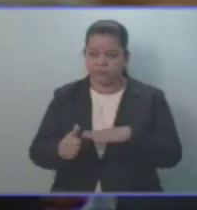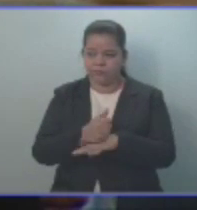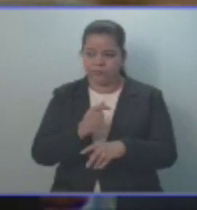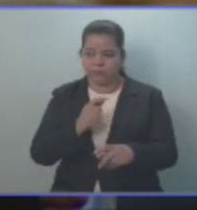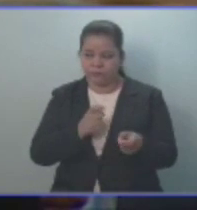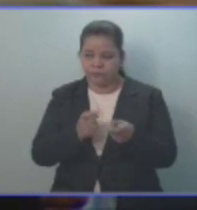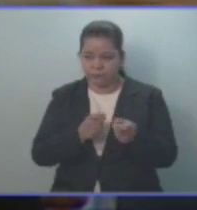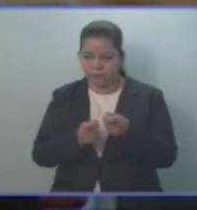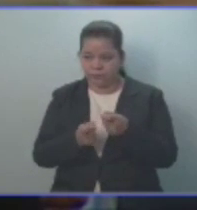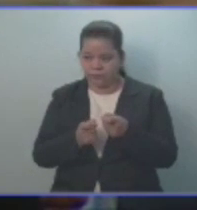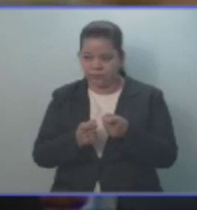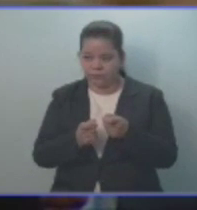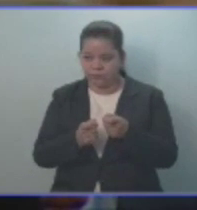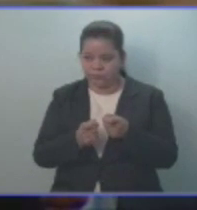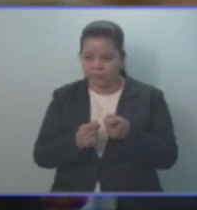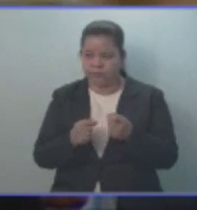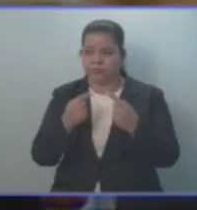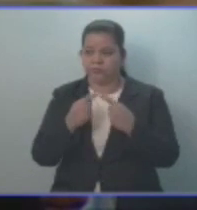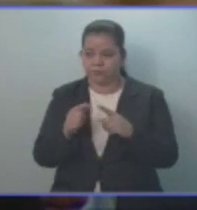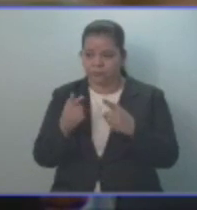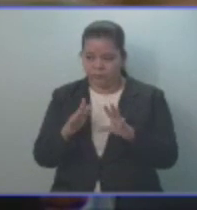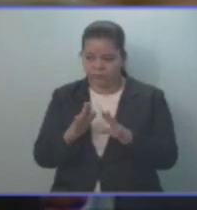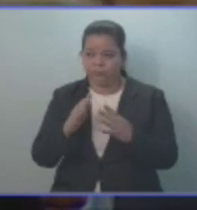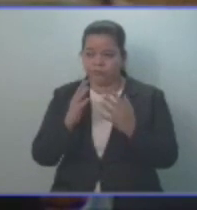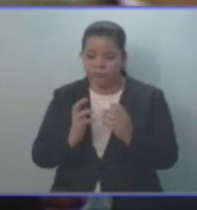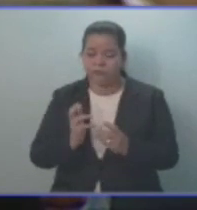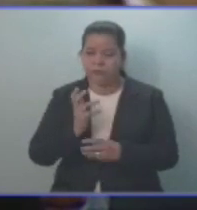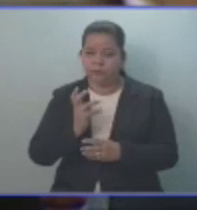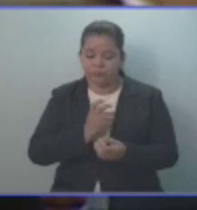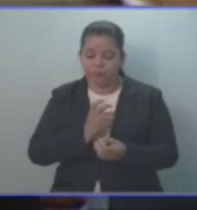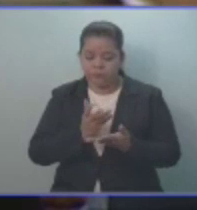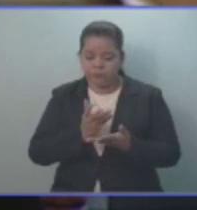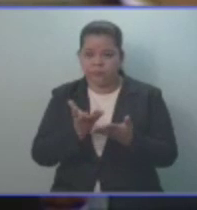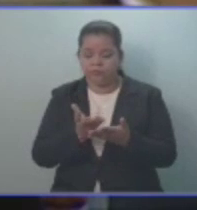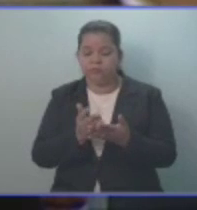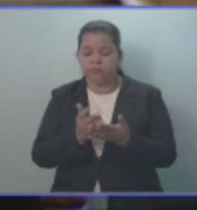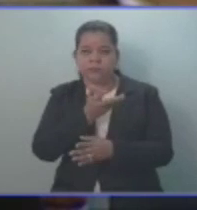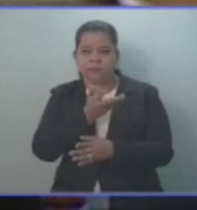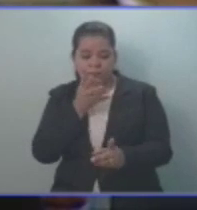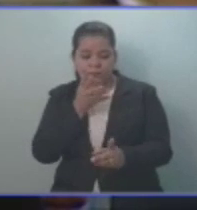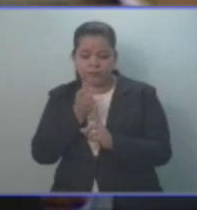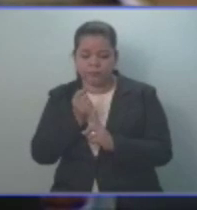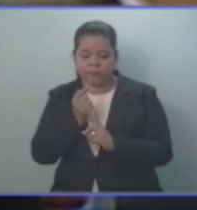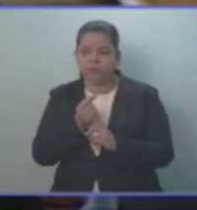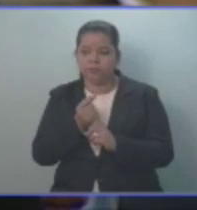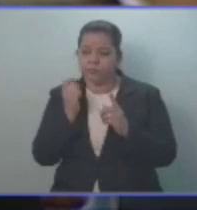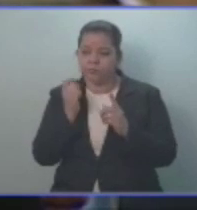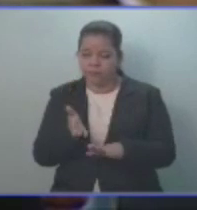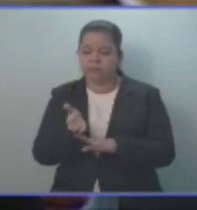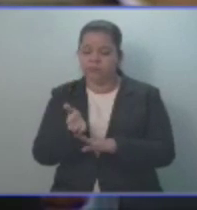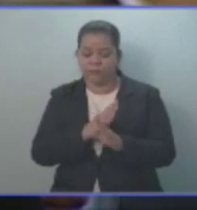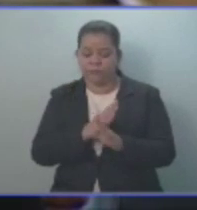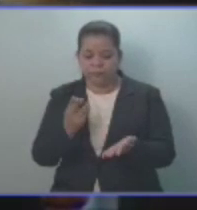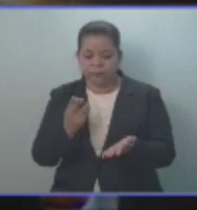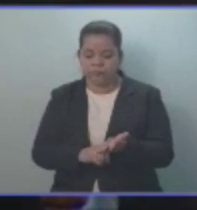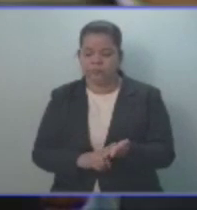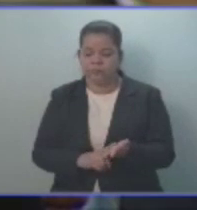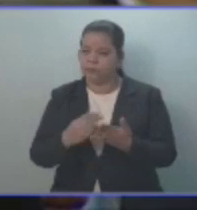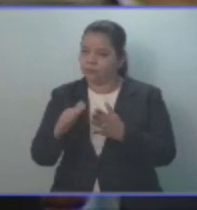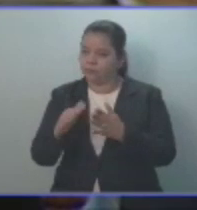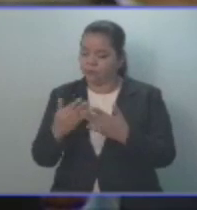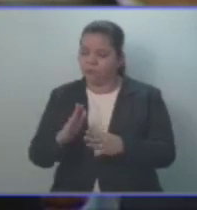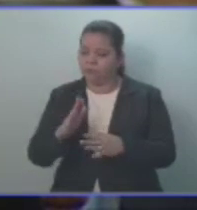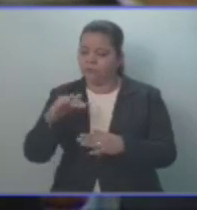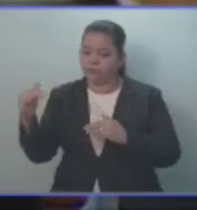materia fiscal. Al respecto, la Comisión manifiesta que el instrumento objeto de estudio ha sido suscrito por los